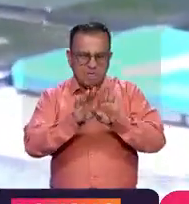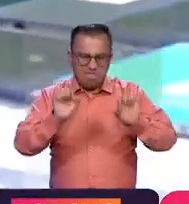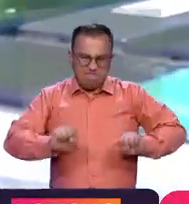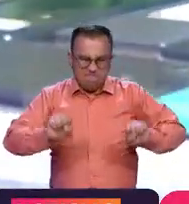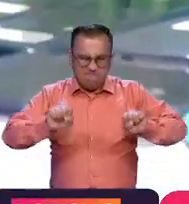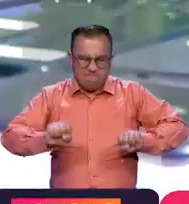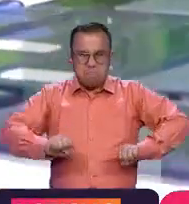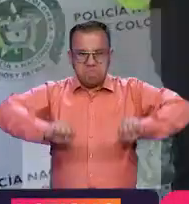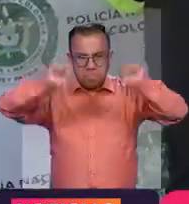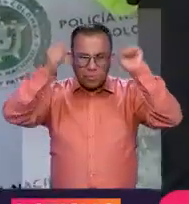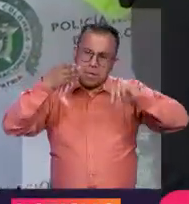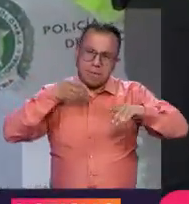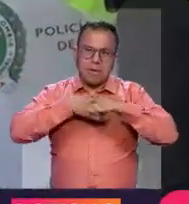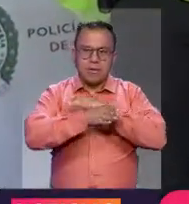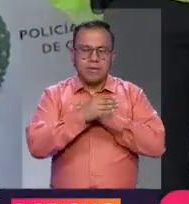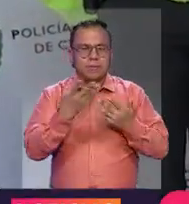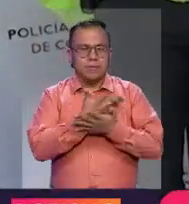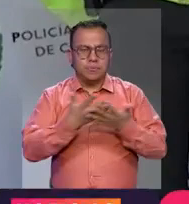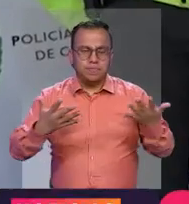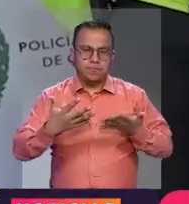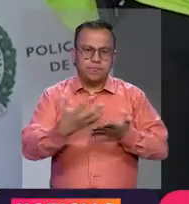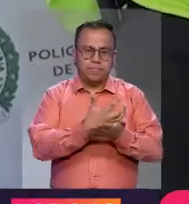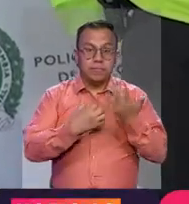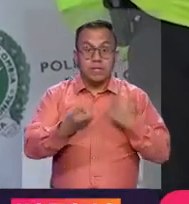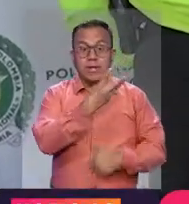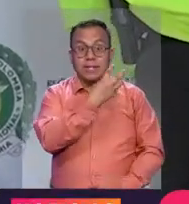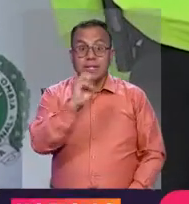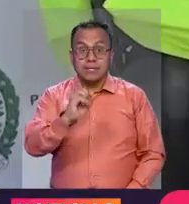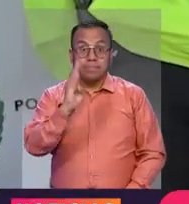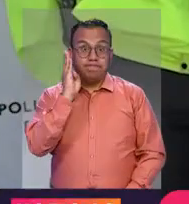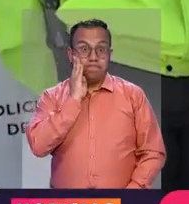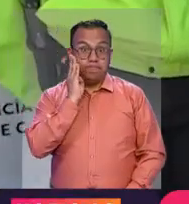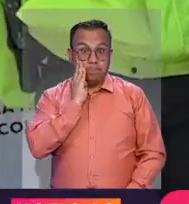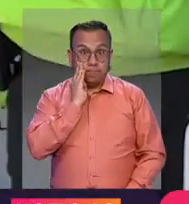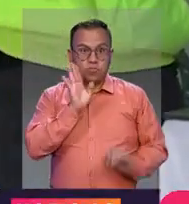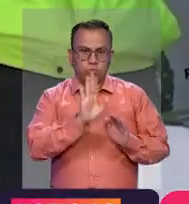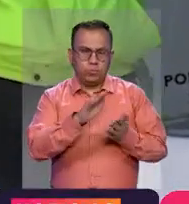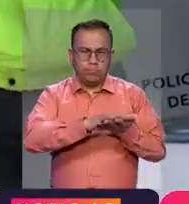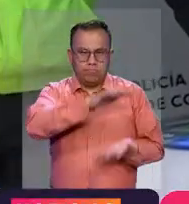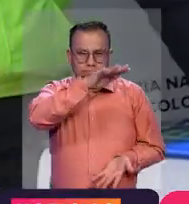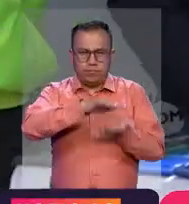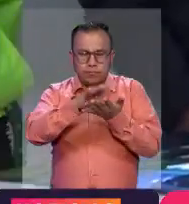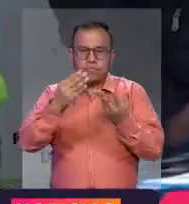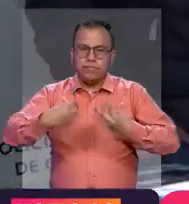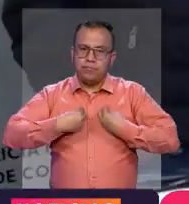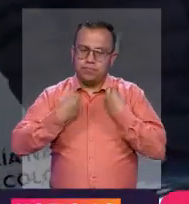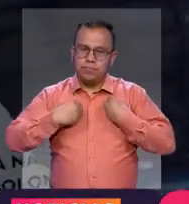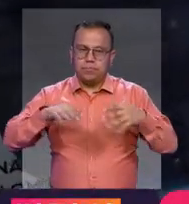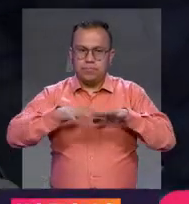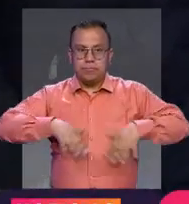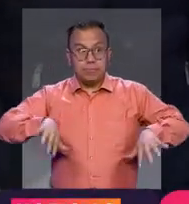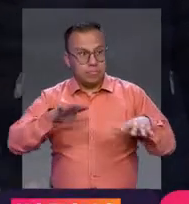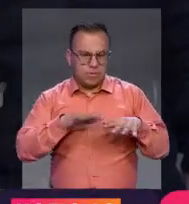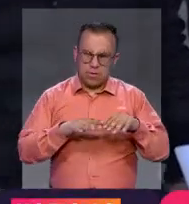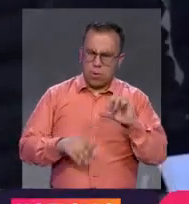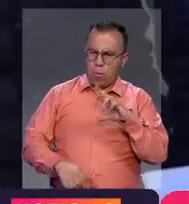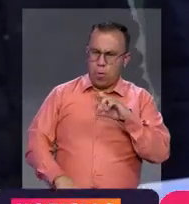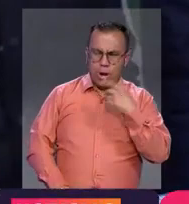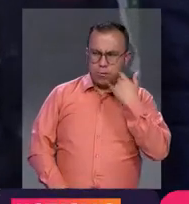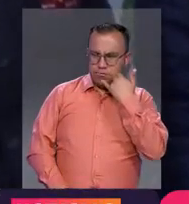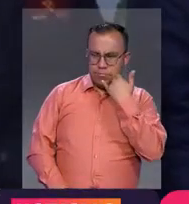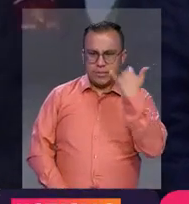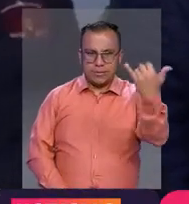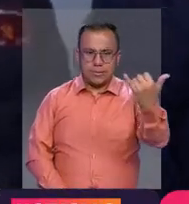e ingresaron al establecimiento para llevarse más de 300 teléfonos celulares. Los habitantes del sector, al ver movimientos